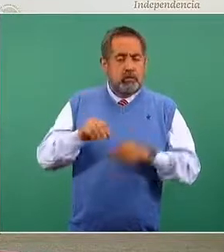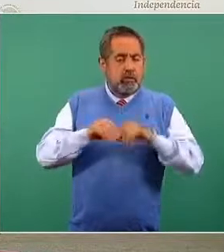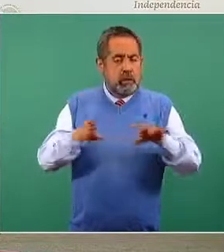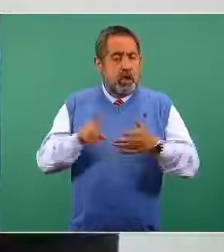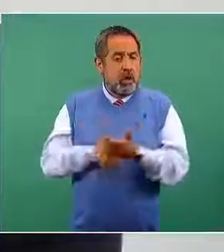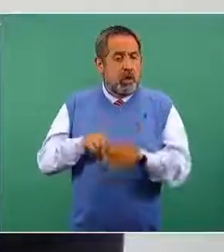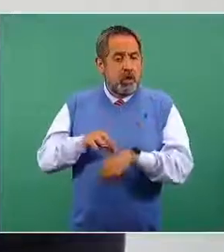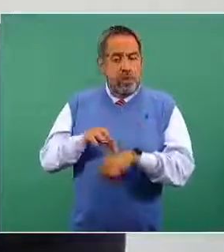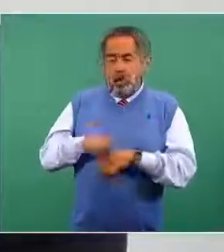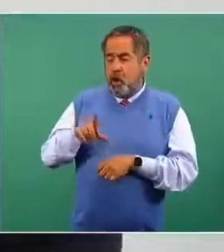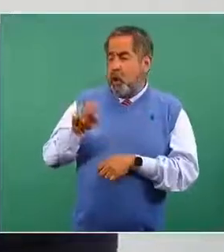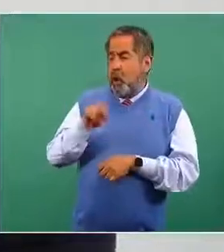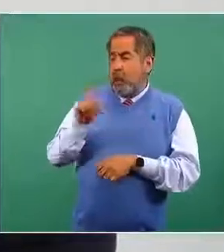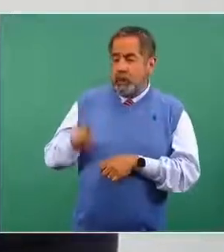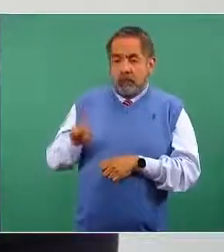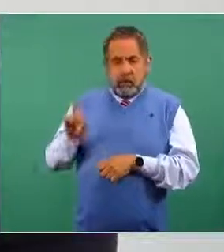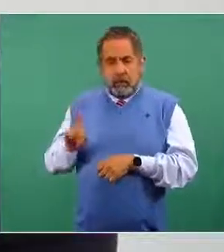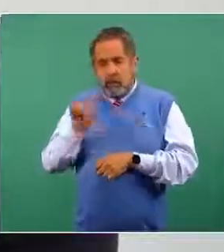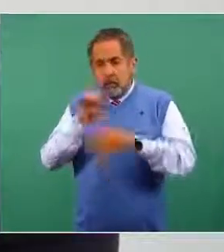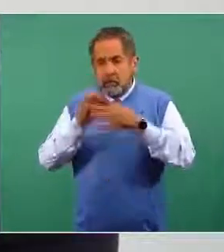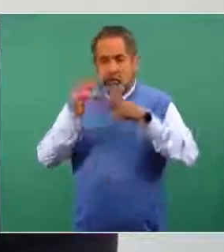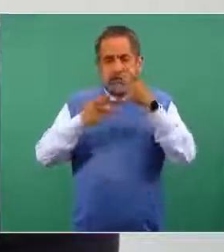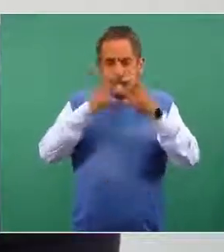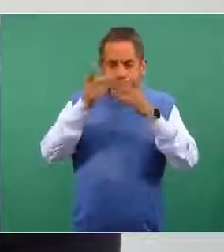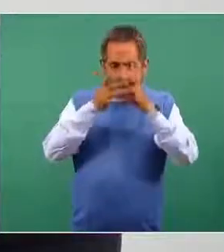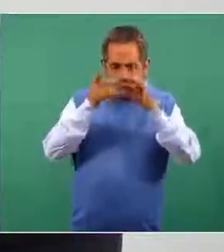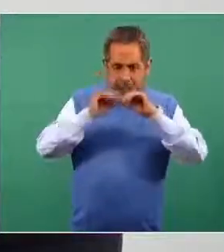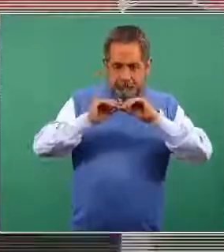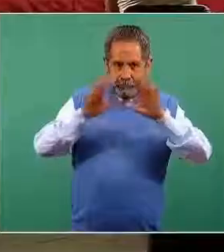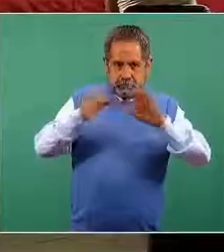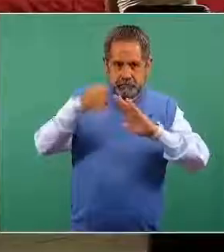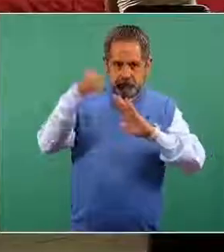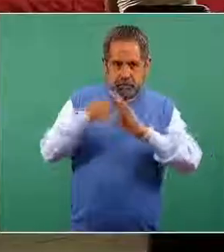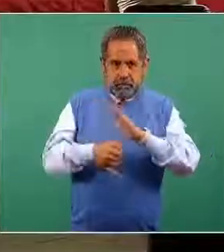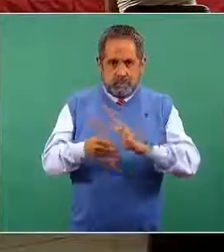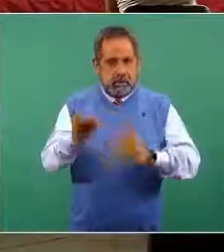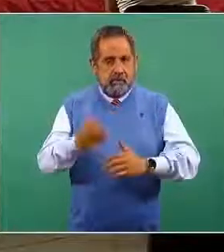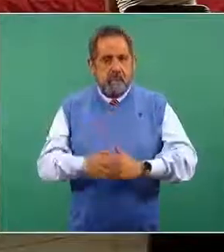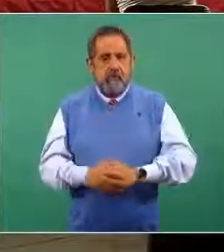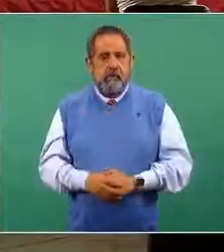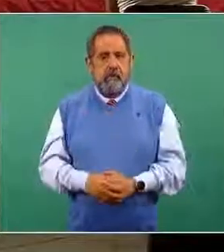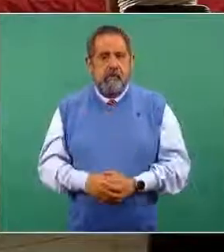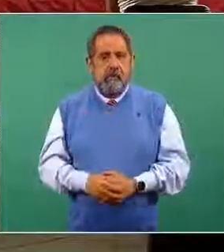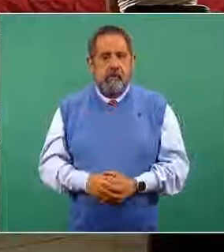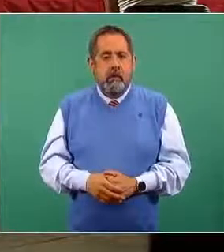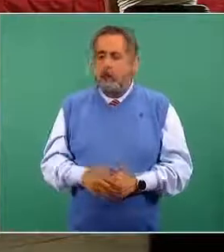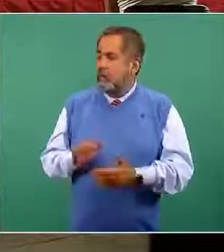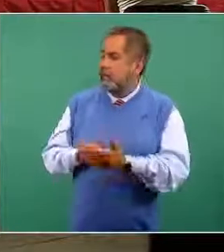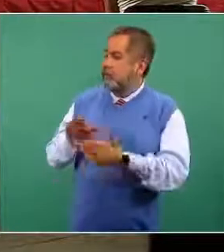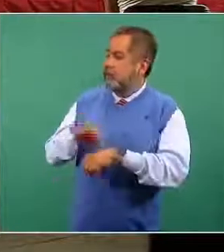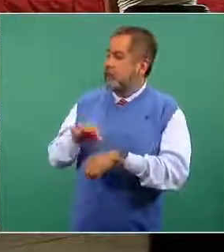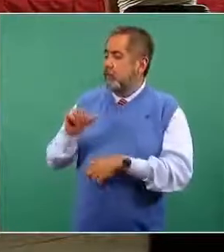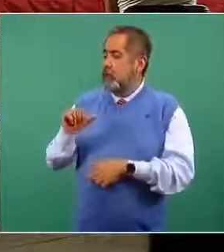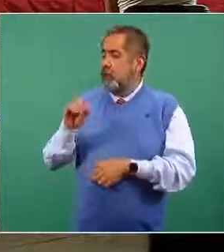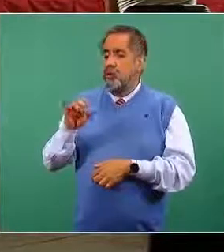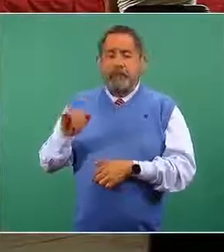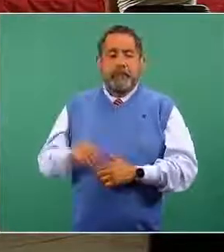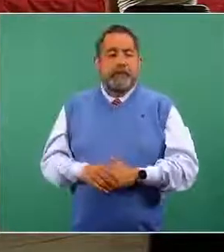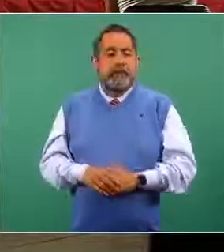López Ridaura estará mañana realizando todavía una explicación más a fondo de este tema. Muchas gracias, doctora Lomía. Creo